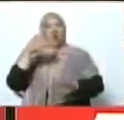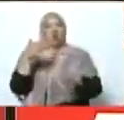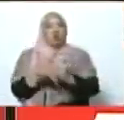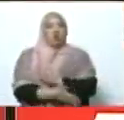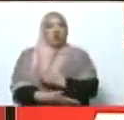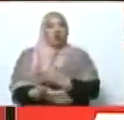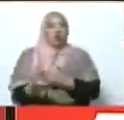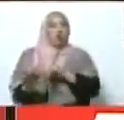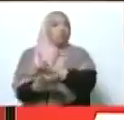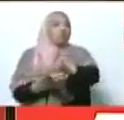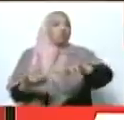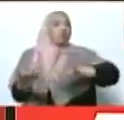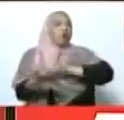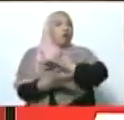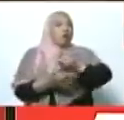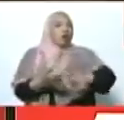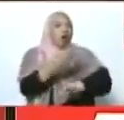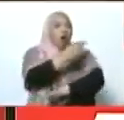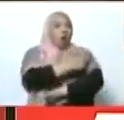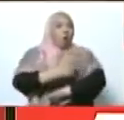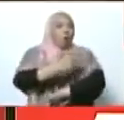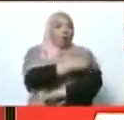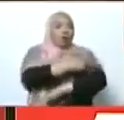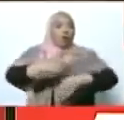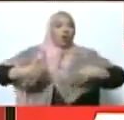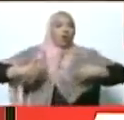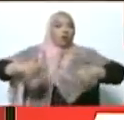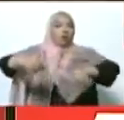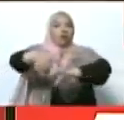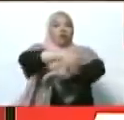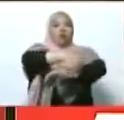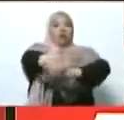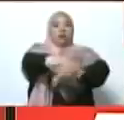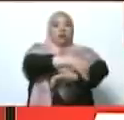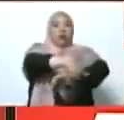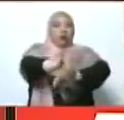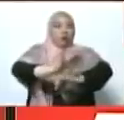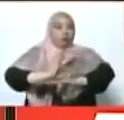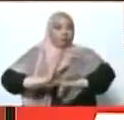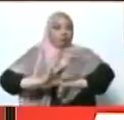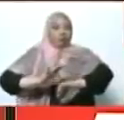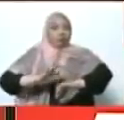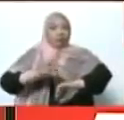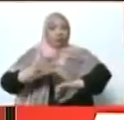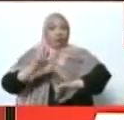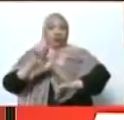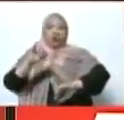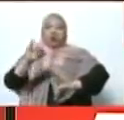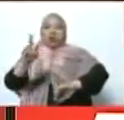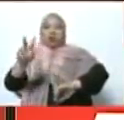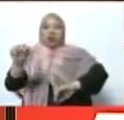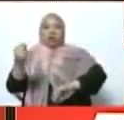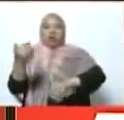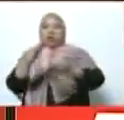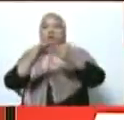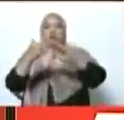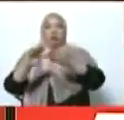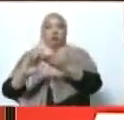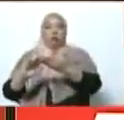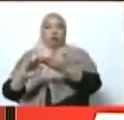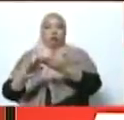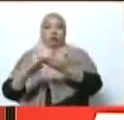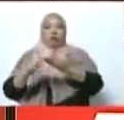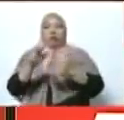con un problema en el ambulatorio que está en la calle Rivas de la urbanización o del